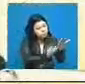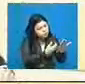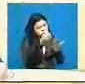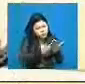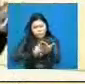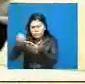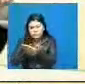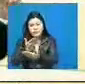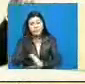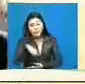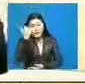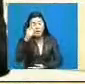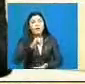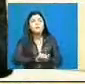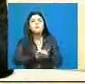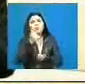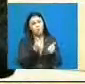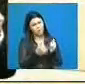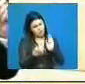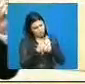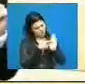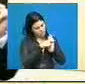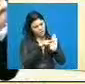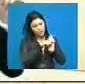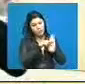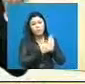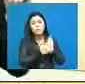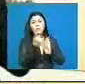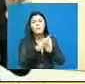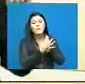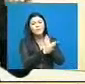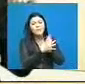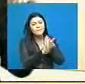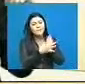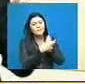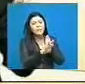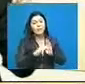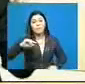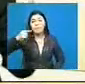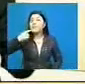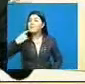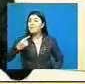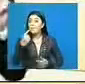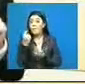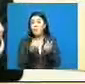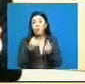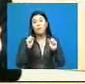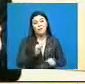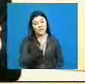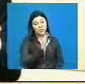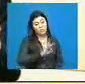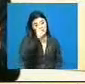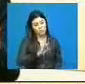cita. El renglón seguido, la siguiente frase de después yo decir que la economía colombiana puede pasar del 5